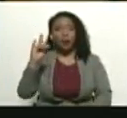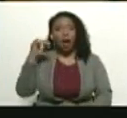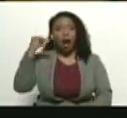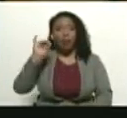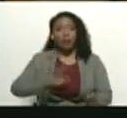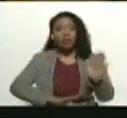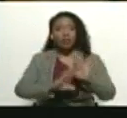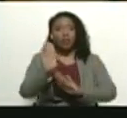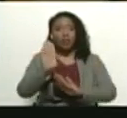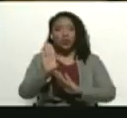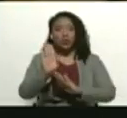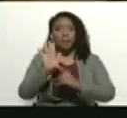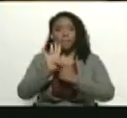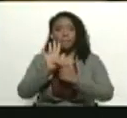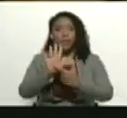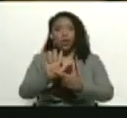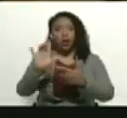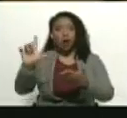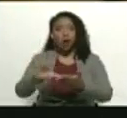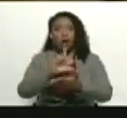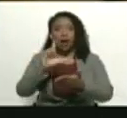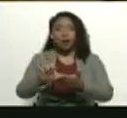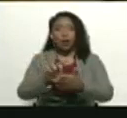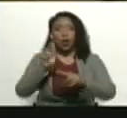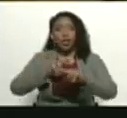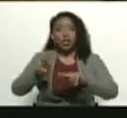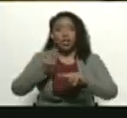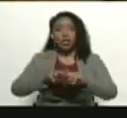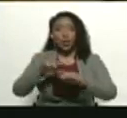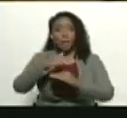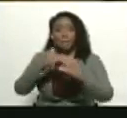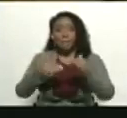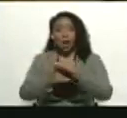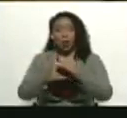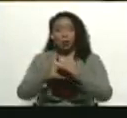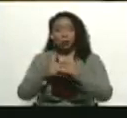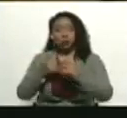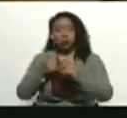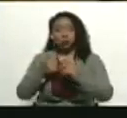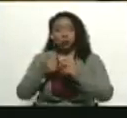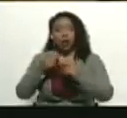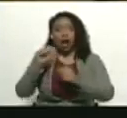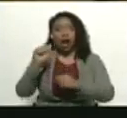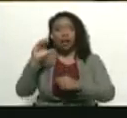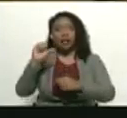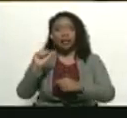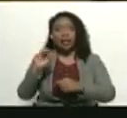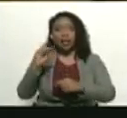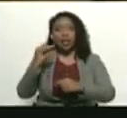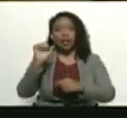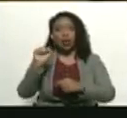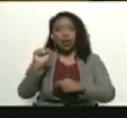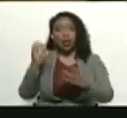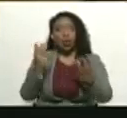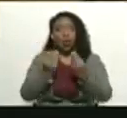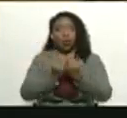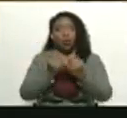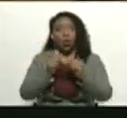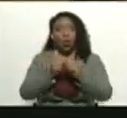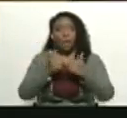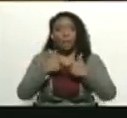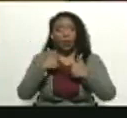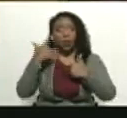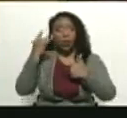la presentación del libro Infancia bajo asedio. A mi lado se encuentra Anahí Arizmendi, quien es la autora